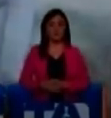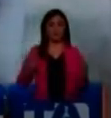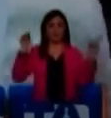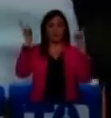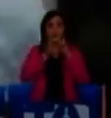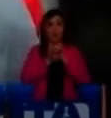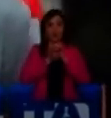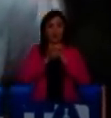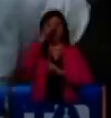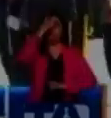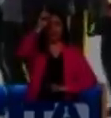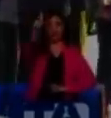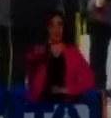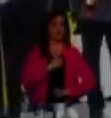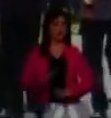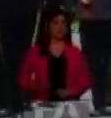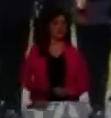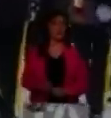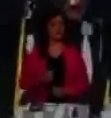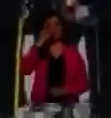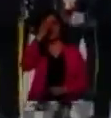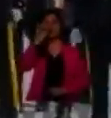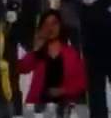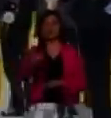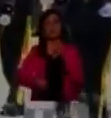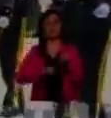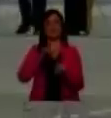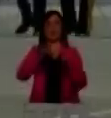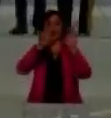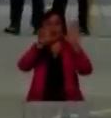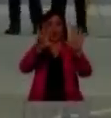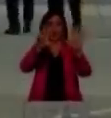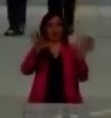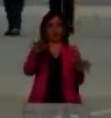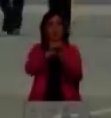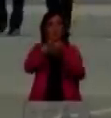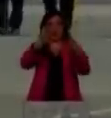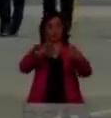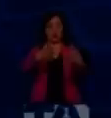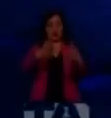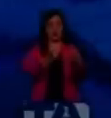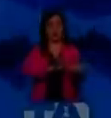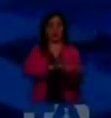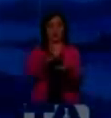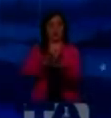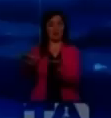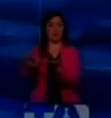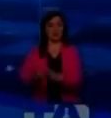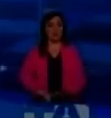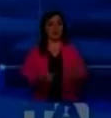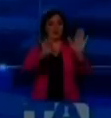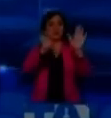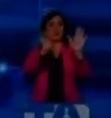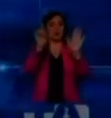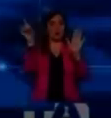cambio. Es una decisión del presidente. Esta decisión dio paso a la salida de 8 altos oficiales. Se quedaron fuera 6